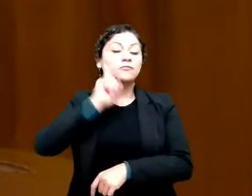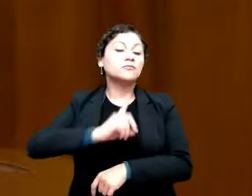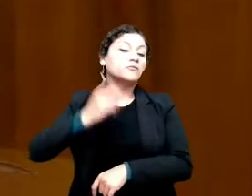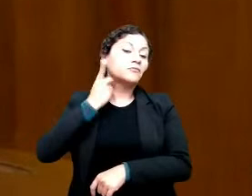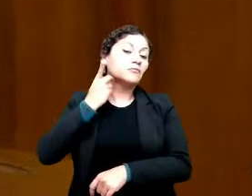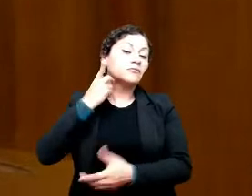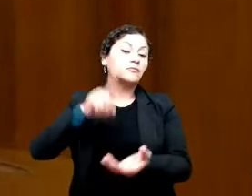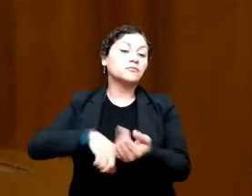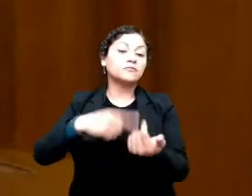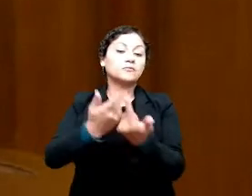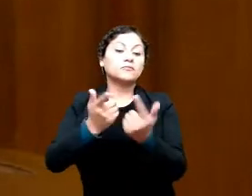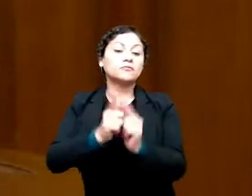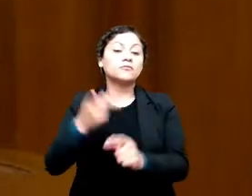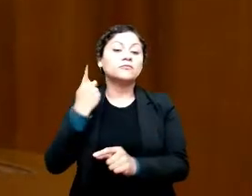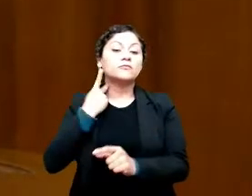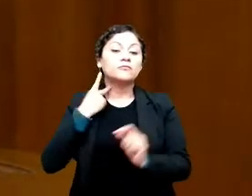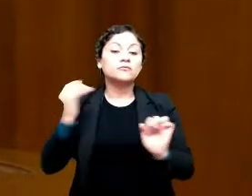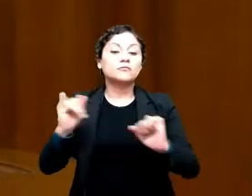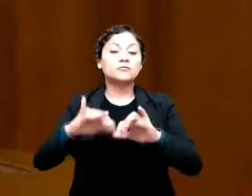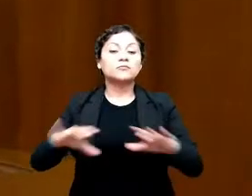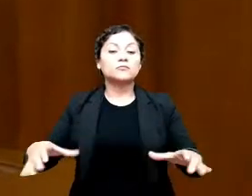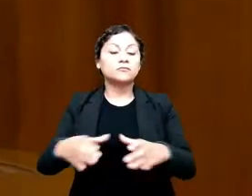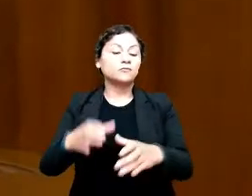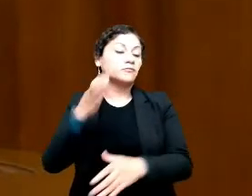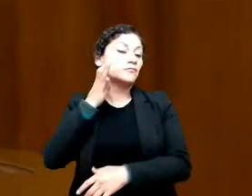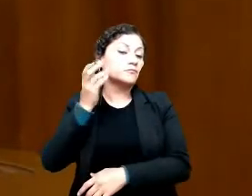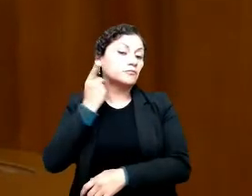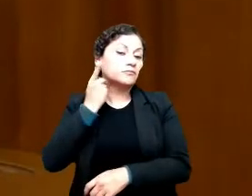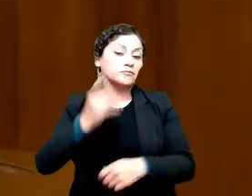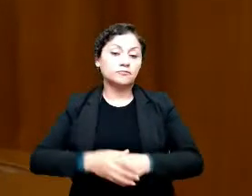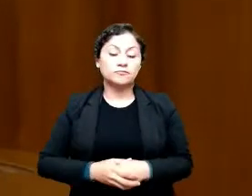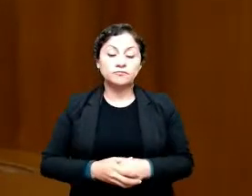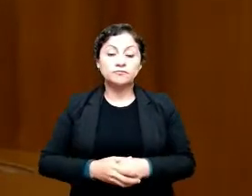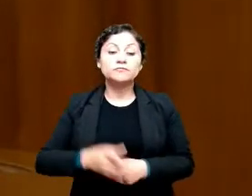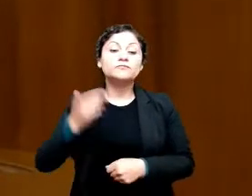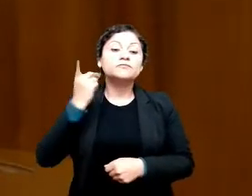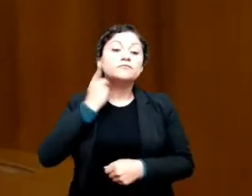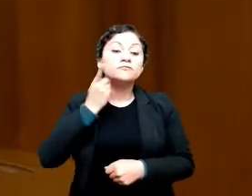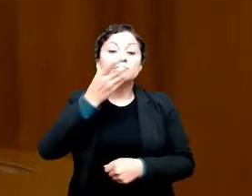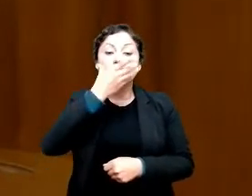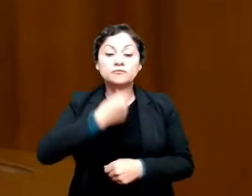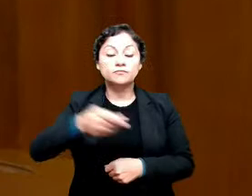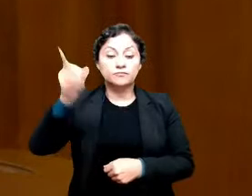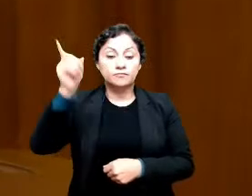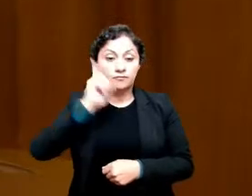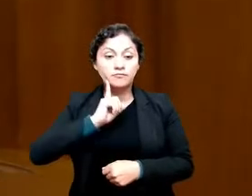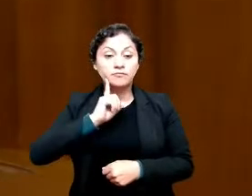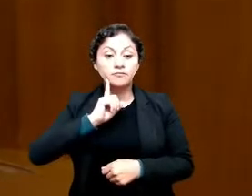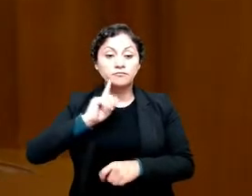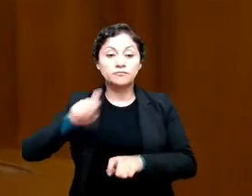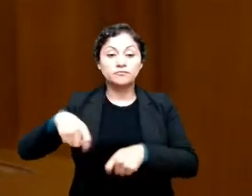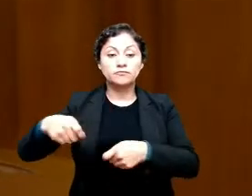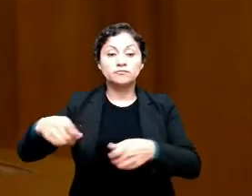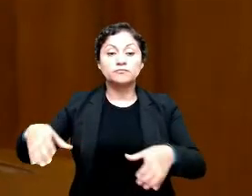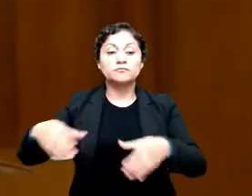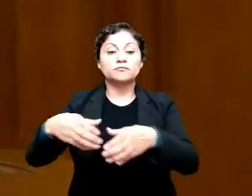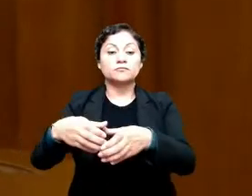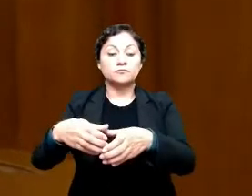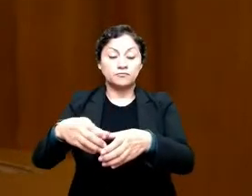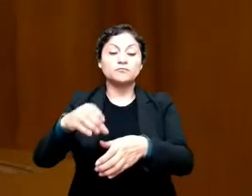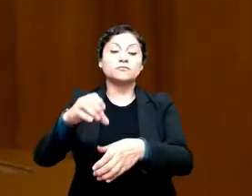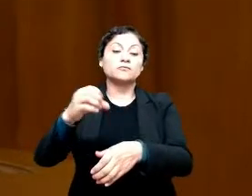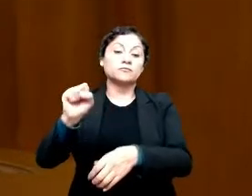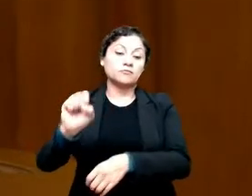integrantes de este órgano de gobierno. Diputadas y diputados de la 61ª Legislatura